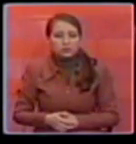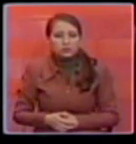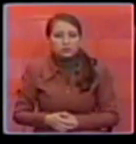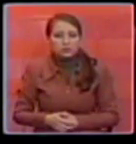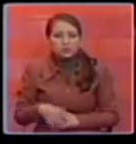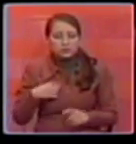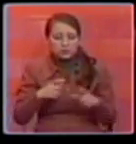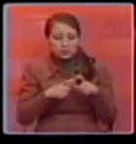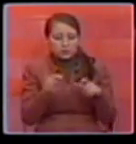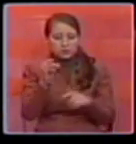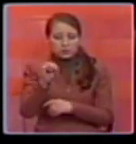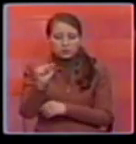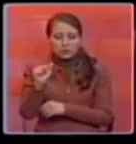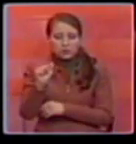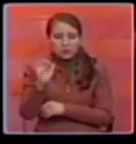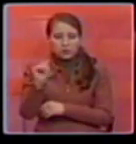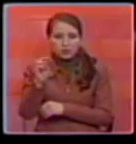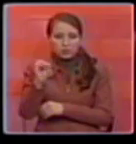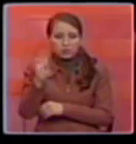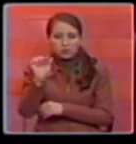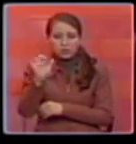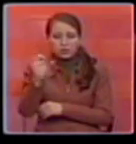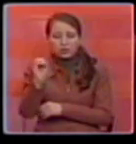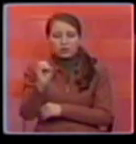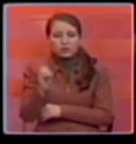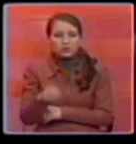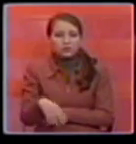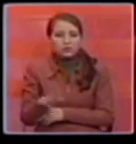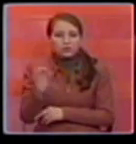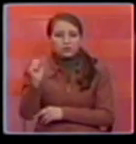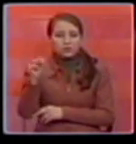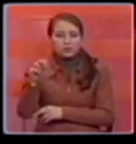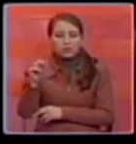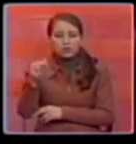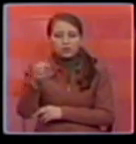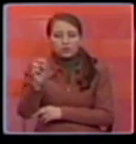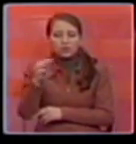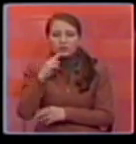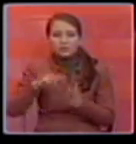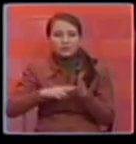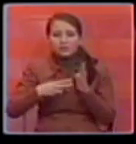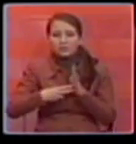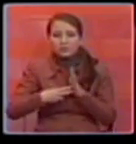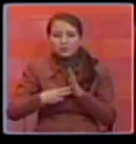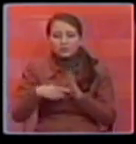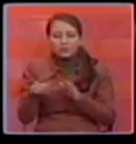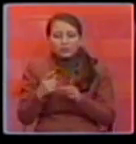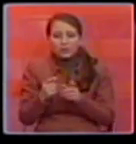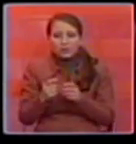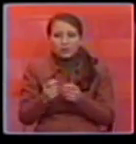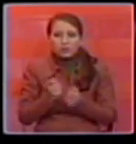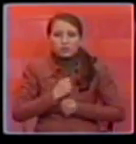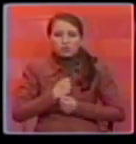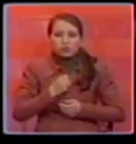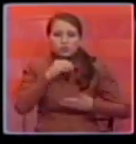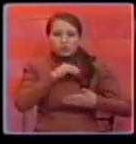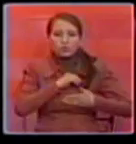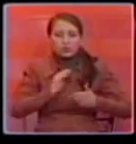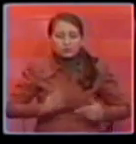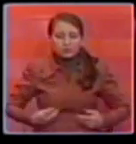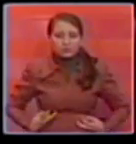un metabolito endógeno, es decir, es un metabolito que se desarrolla dentro del